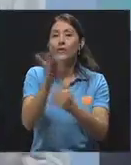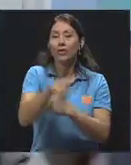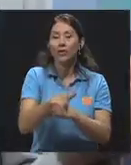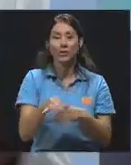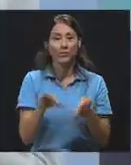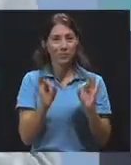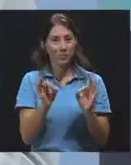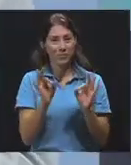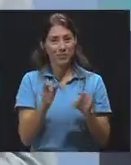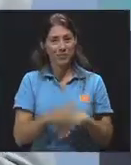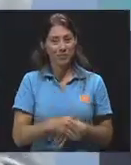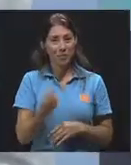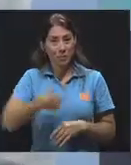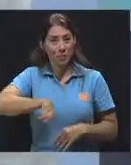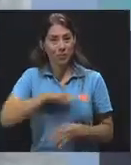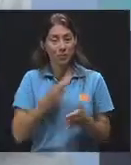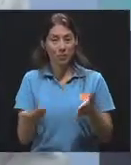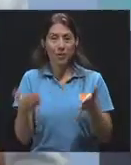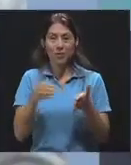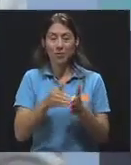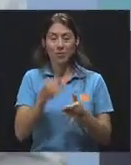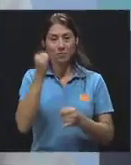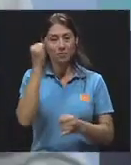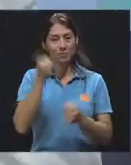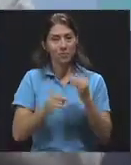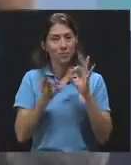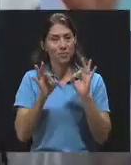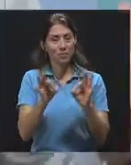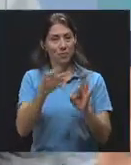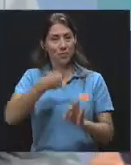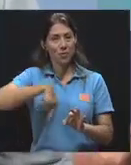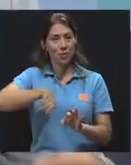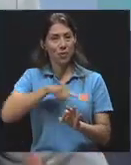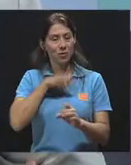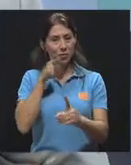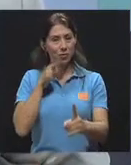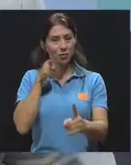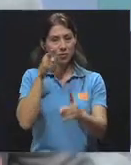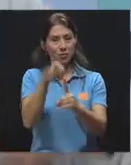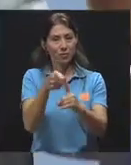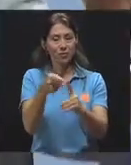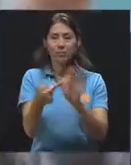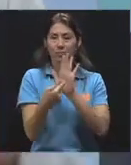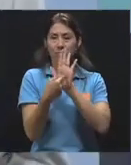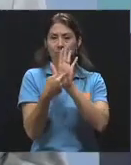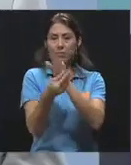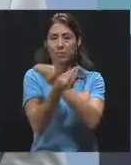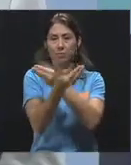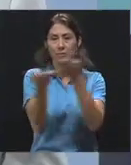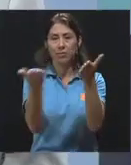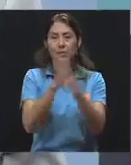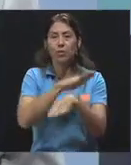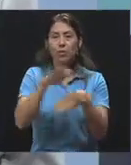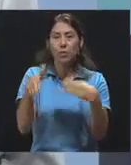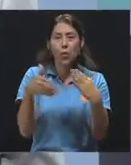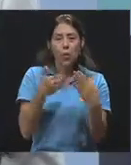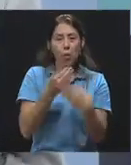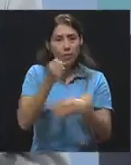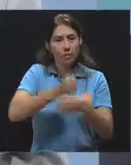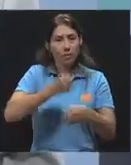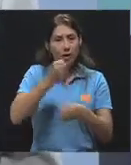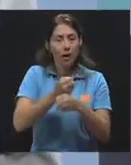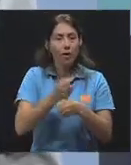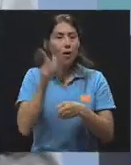Bien. Hemos cumplido una vez más con nuestra misión de dar a conocer toda esta corriente de creación